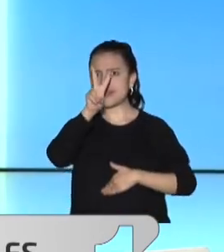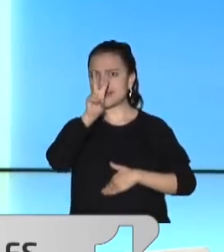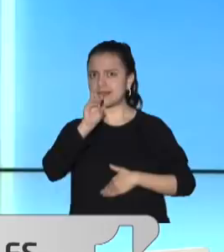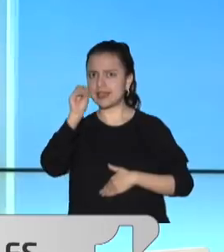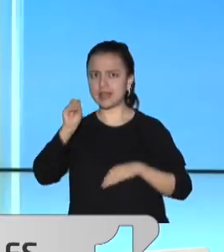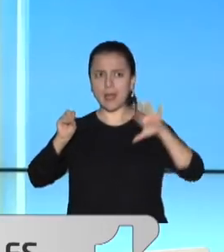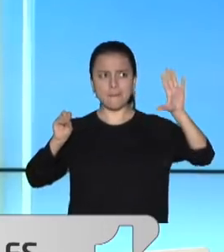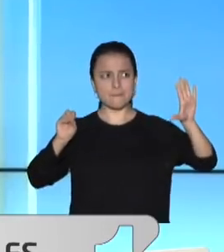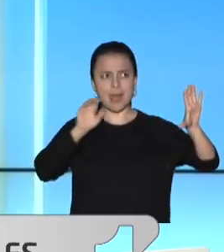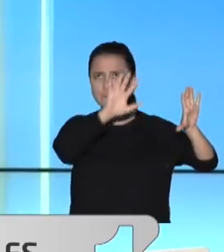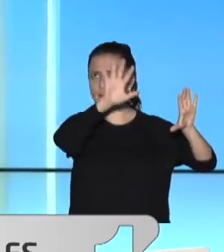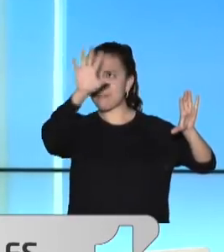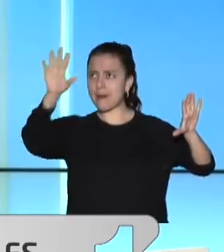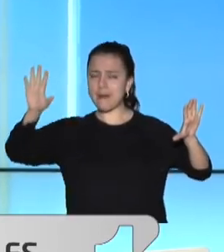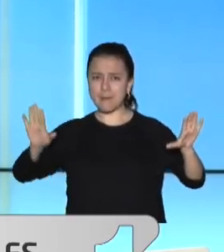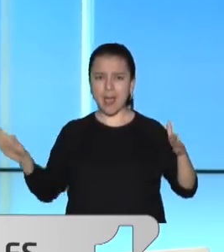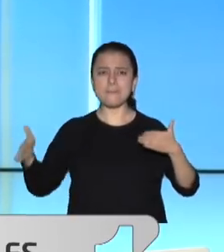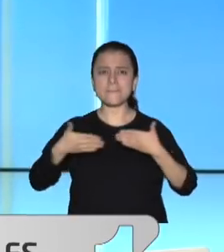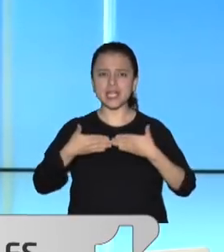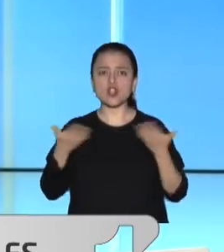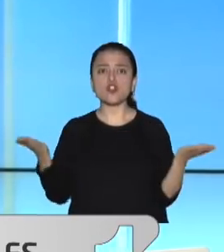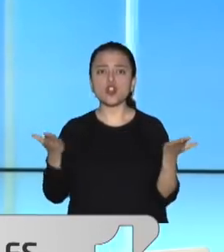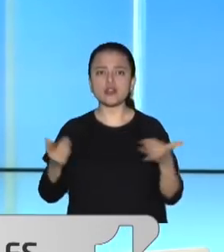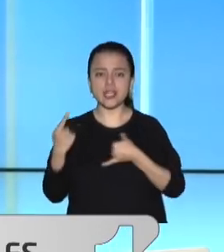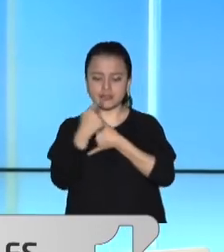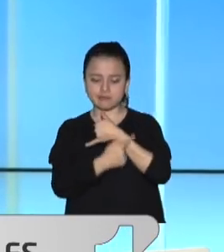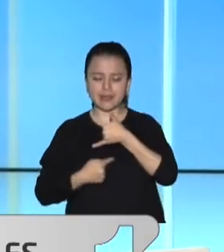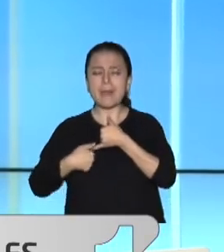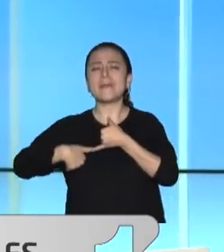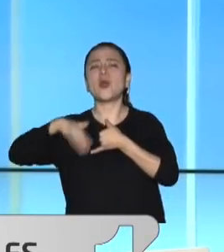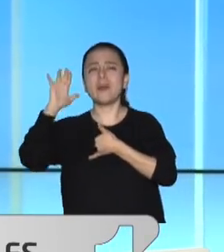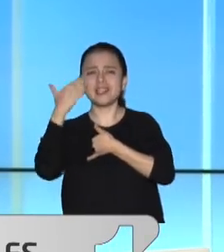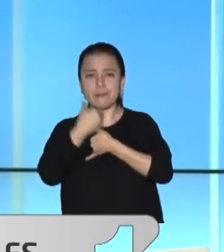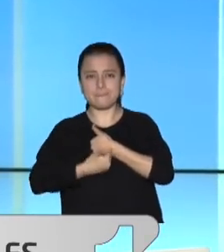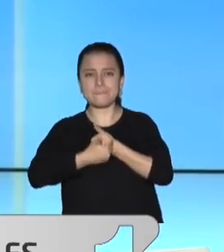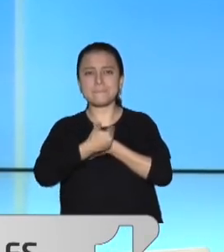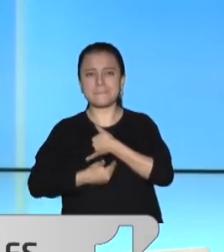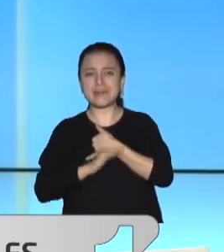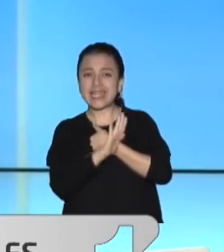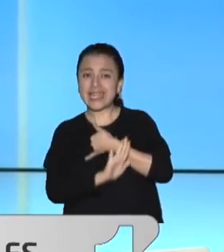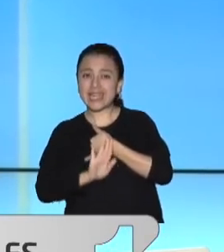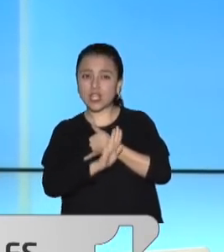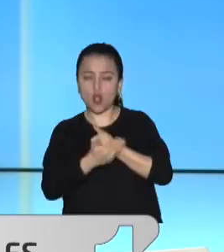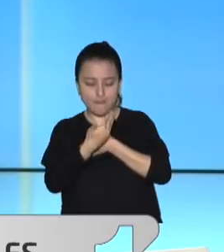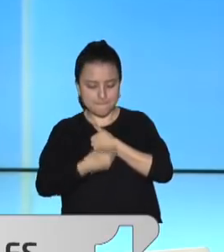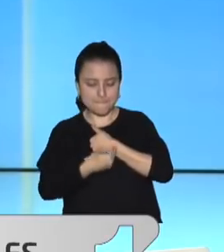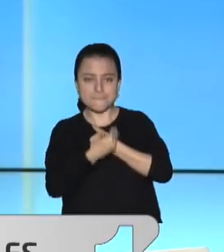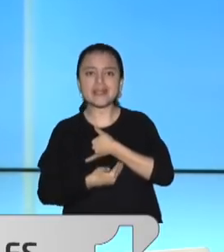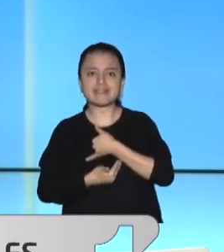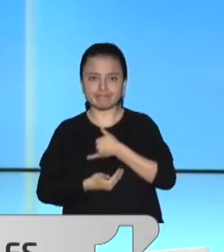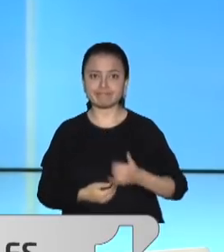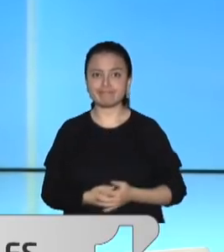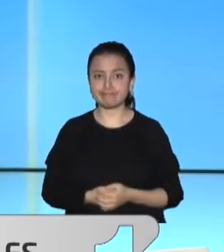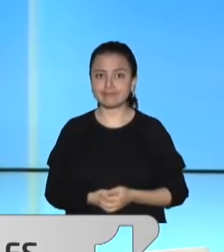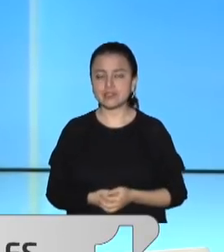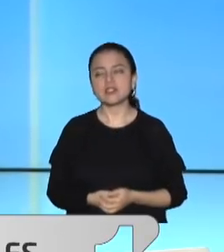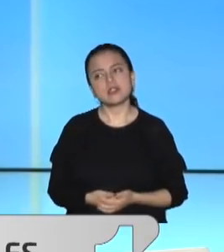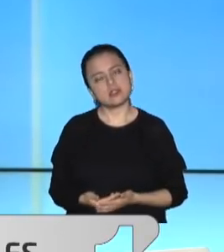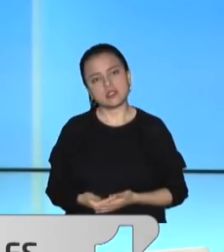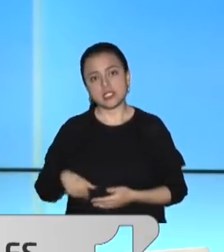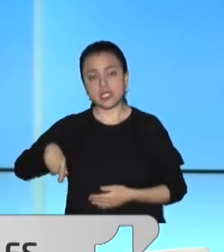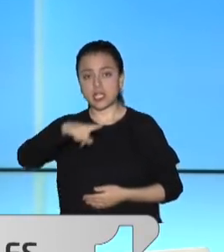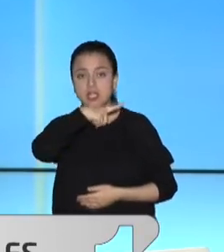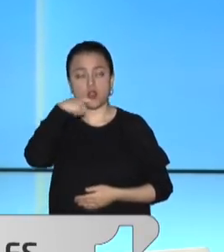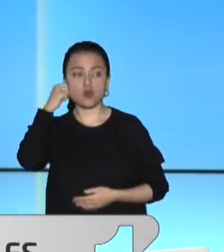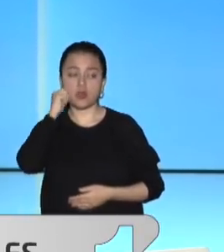afectadas las vías nacionales, principalmente en la región Pacífico. El presidente Duque dio la orden de que la fuerza pública haga el levantamiento de